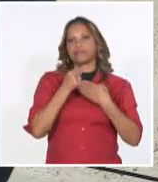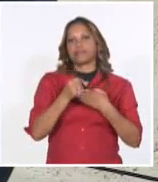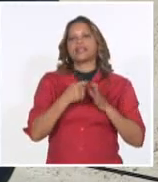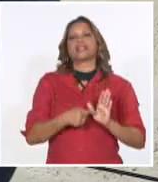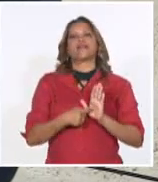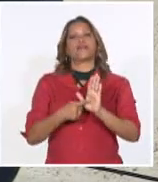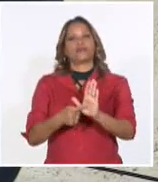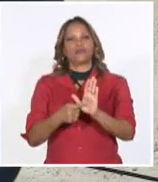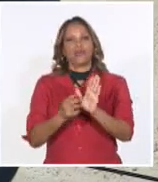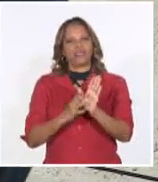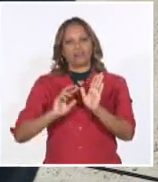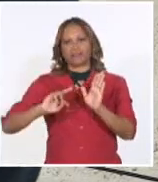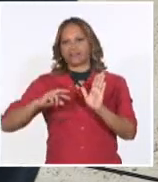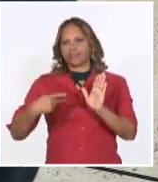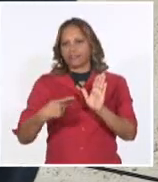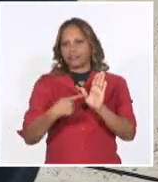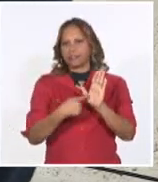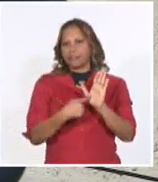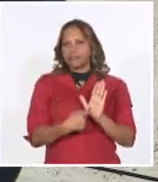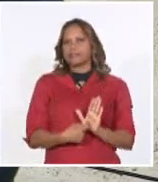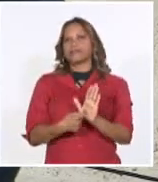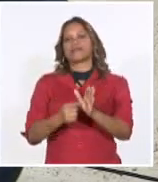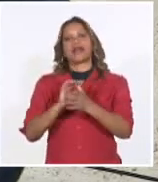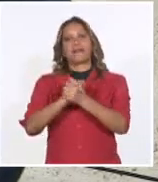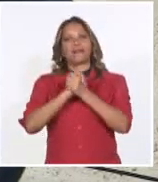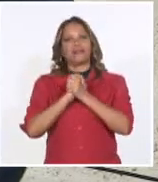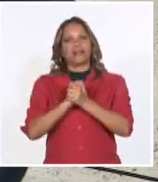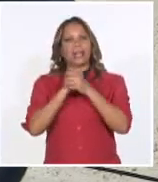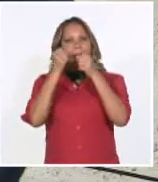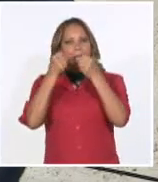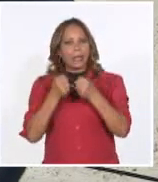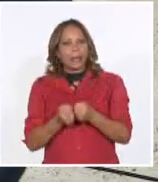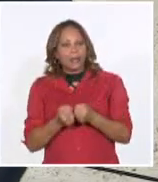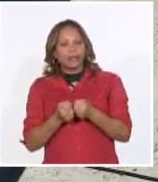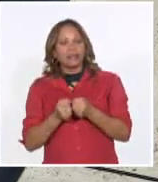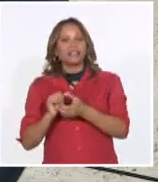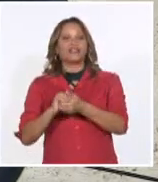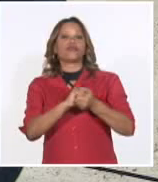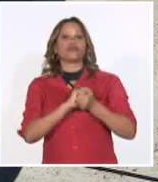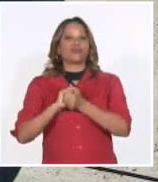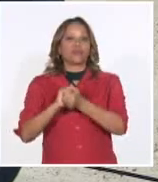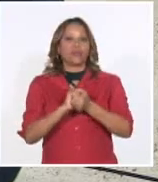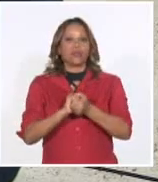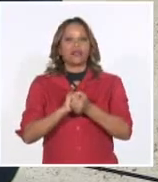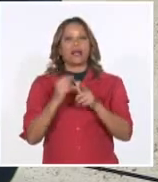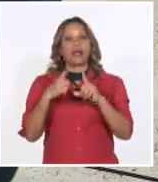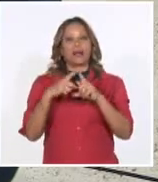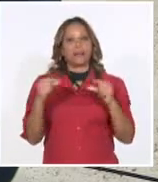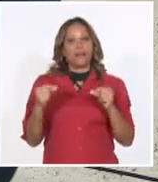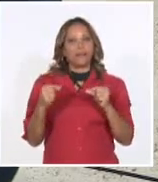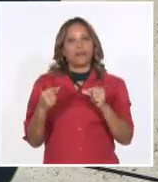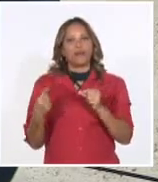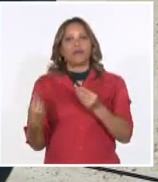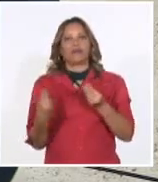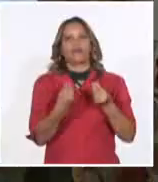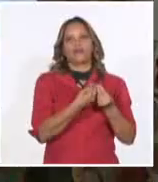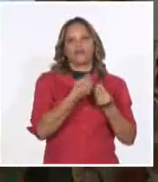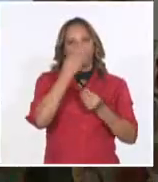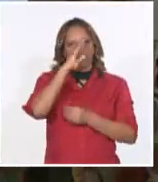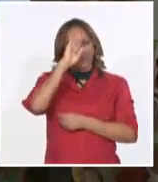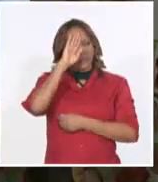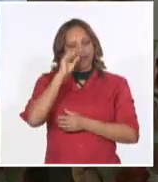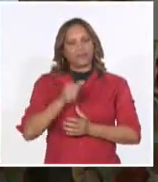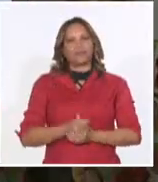más la amistad y solidaridad que el pueblo japonés tiene con el pueblo